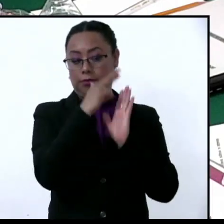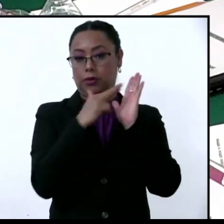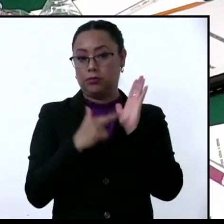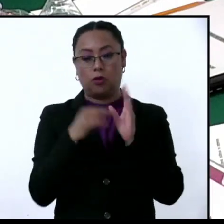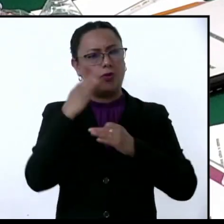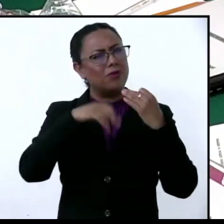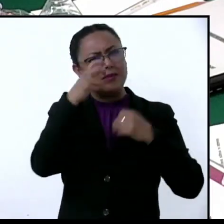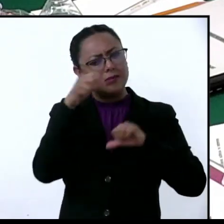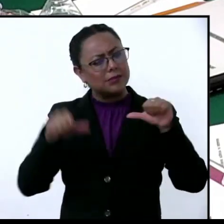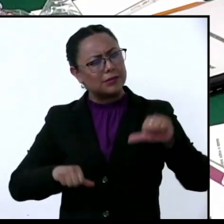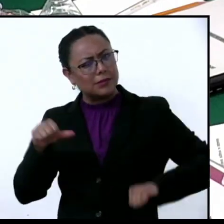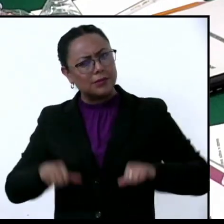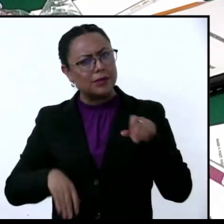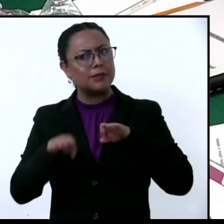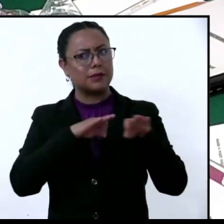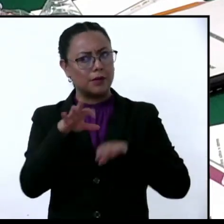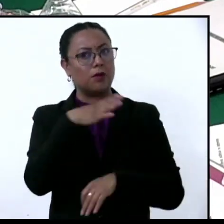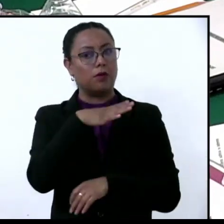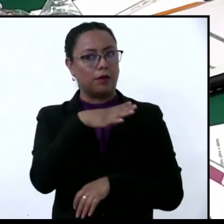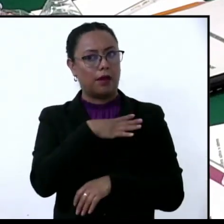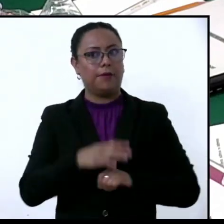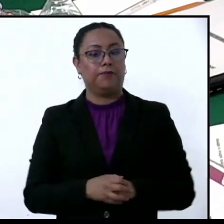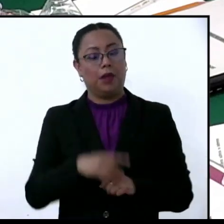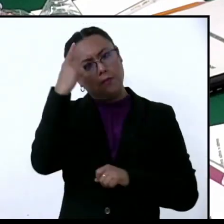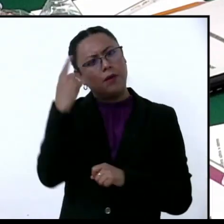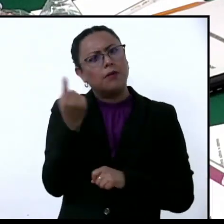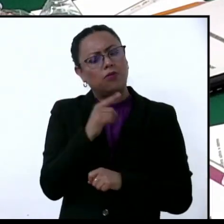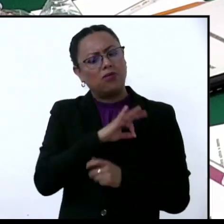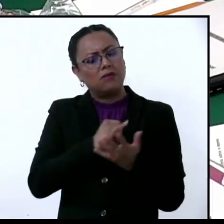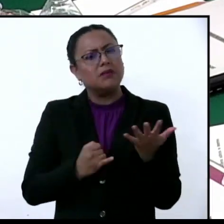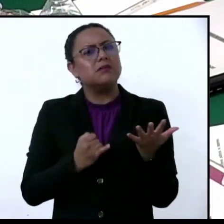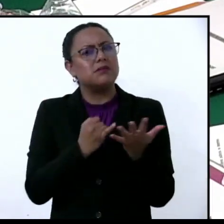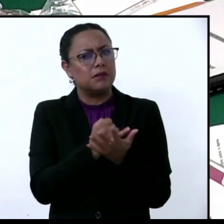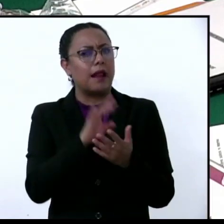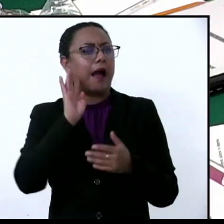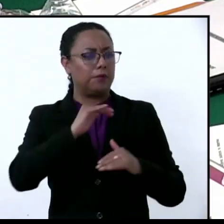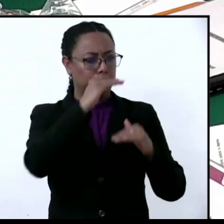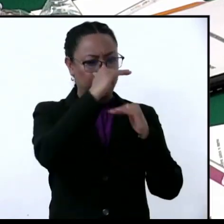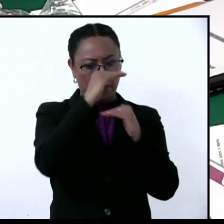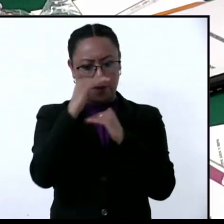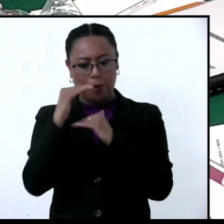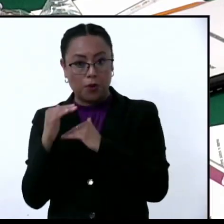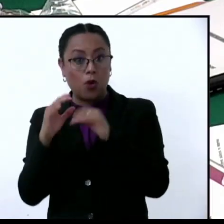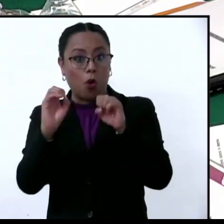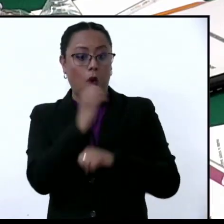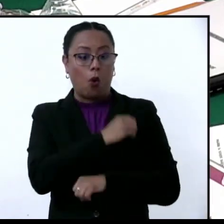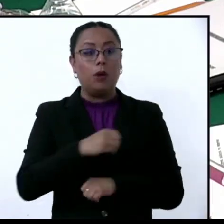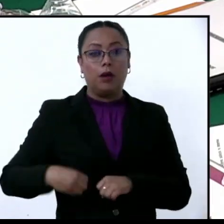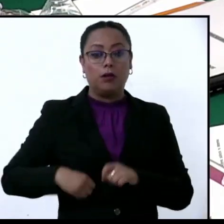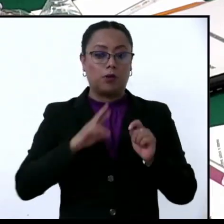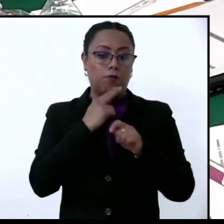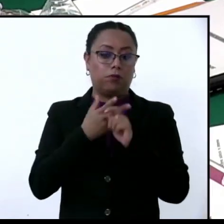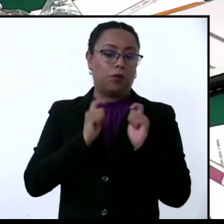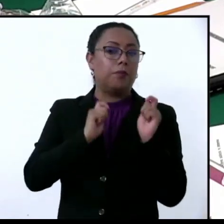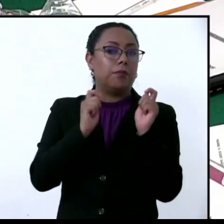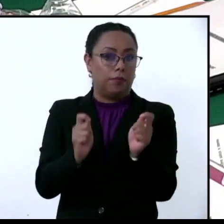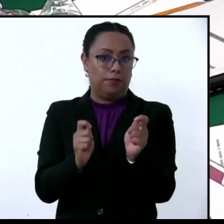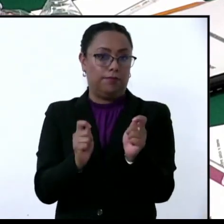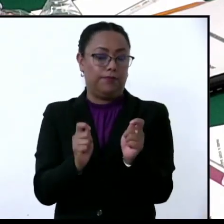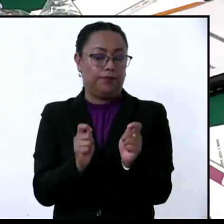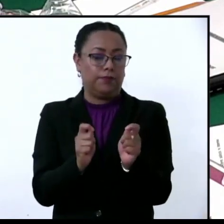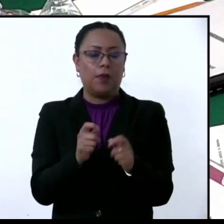estas actividades de trabajo, para determinar límites y obligaciones.